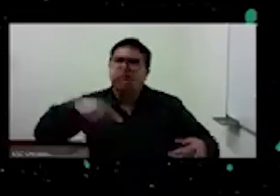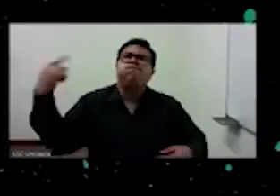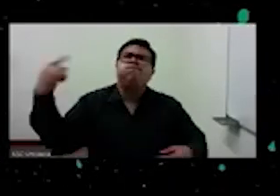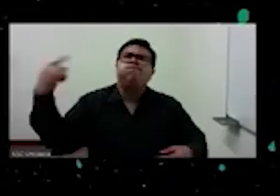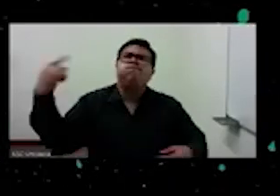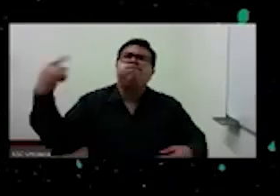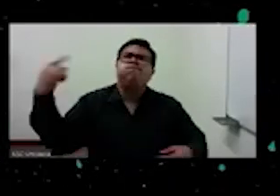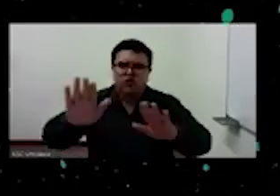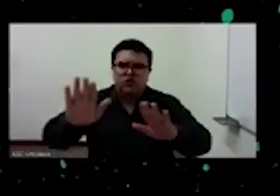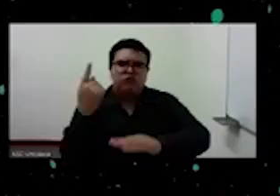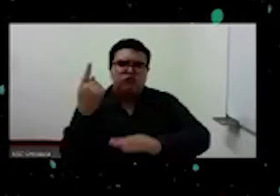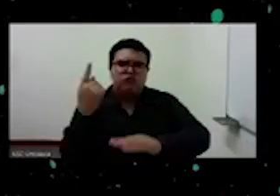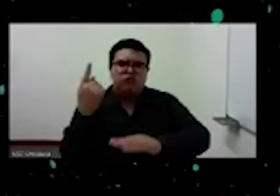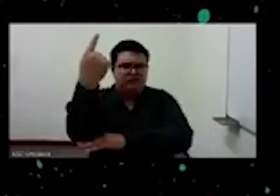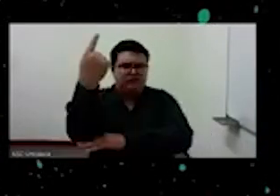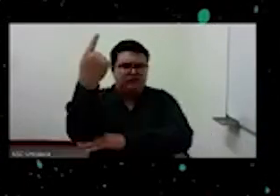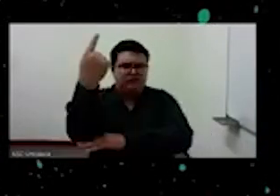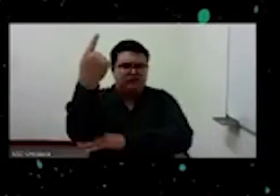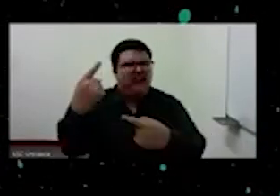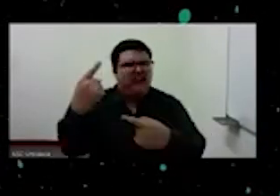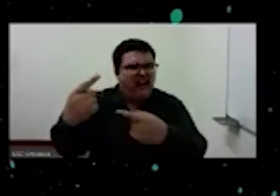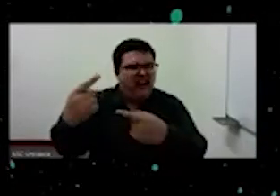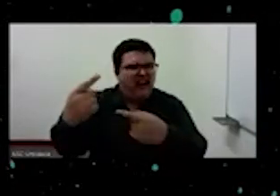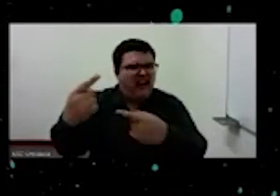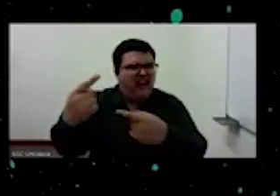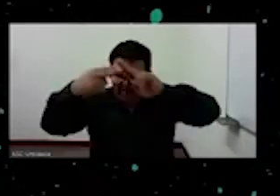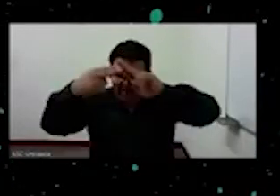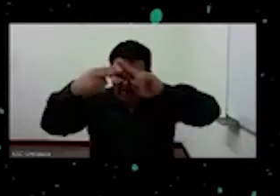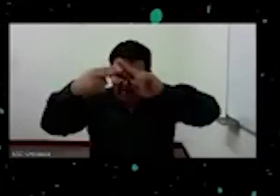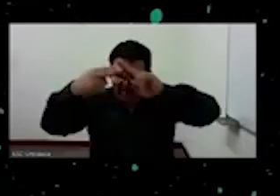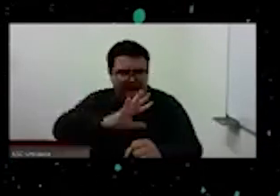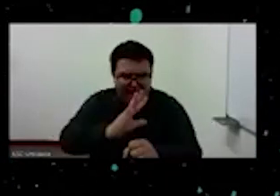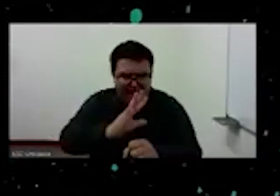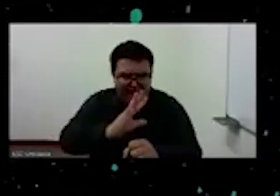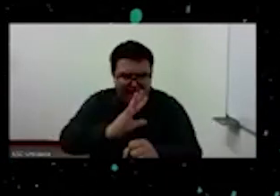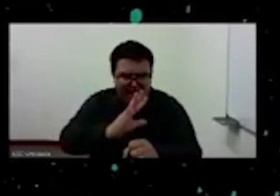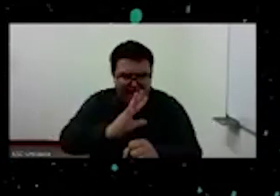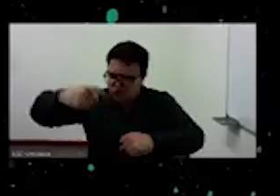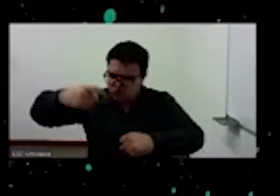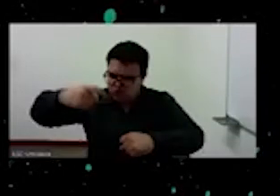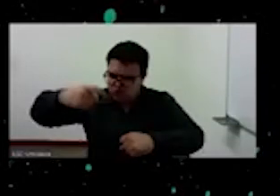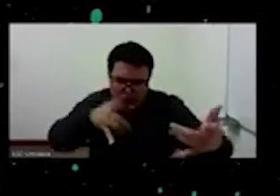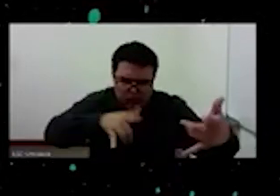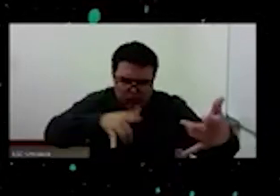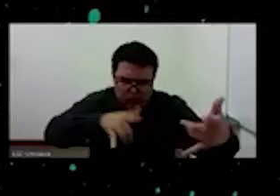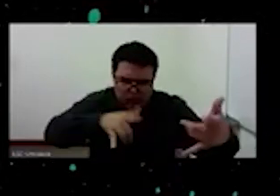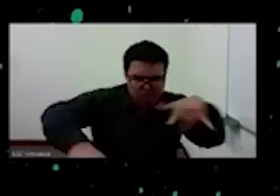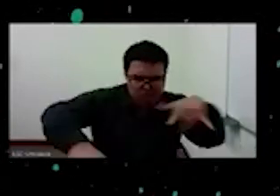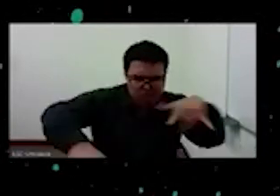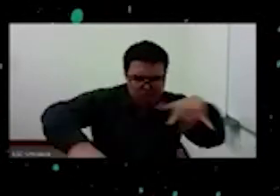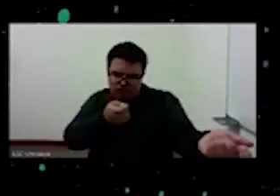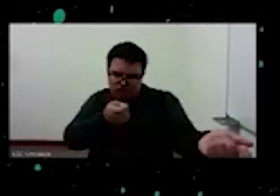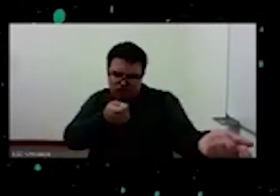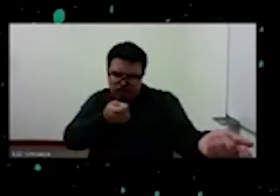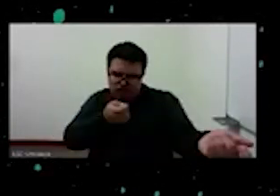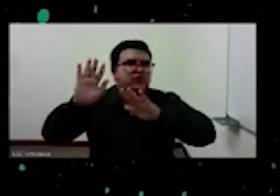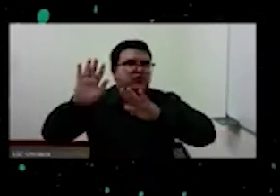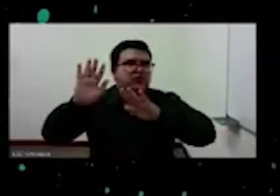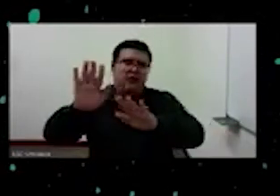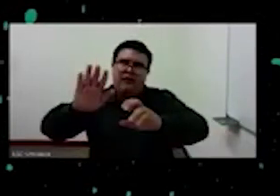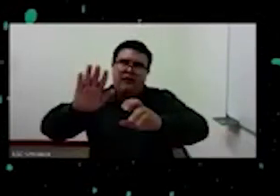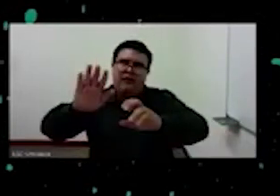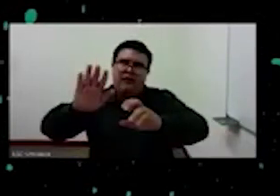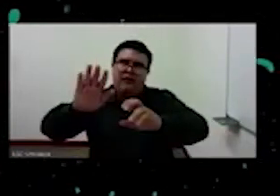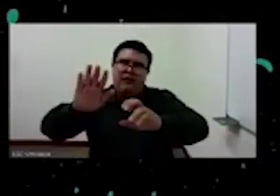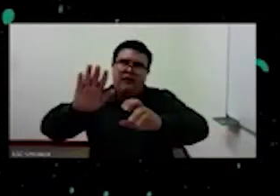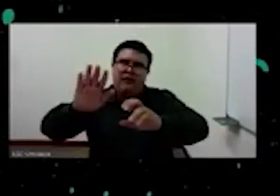técnica del gobierno este plazo tiene que ser